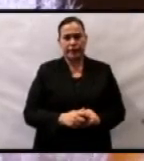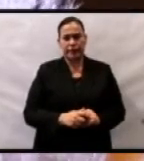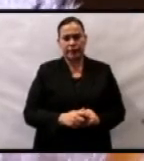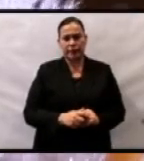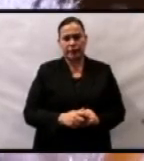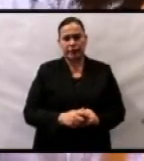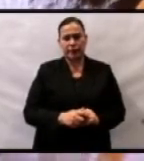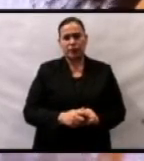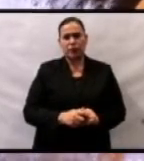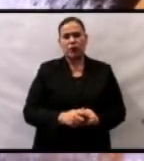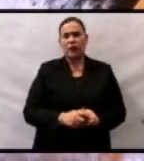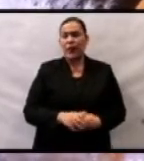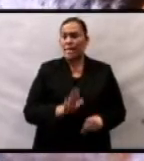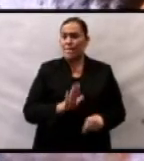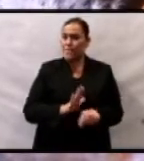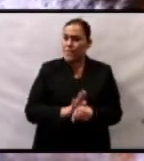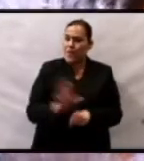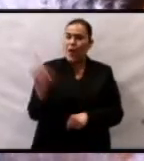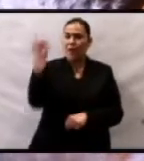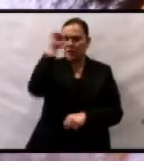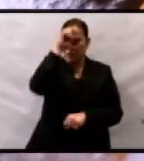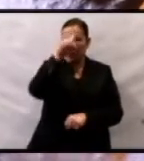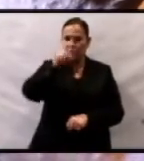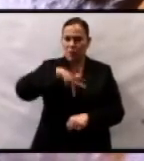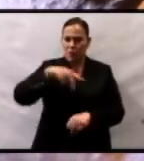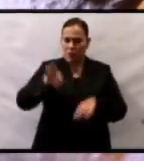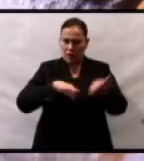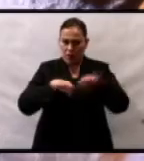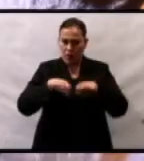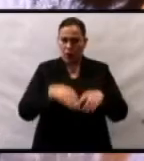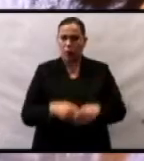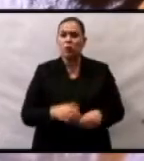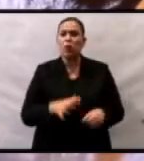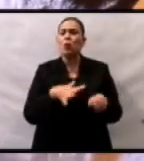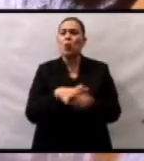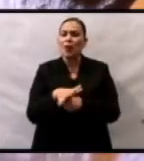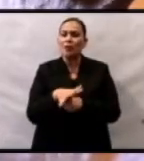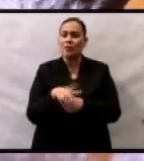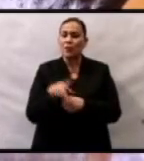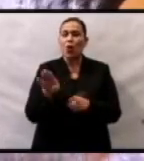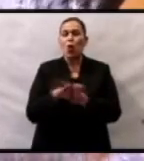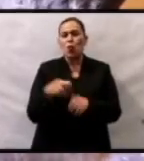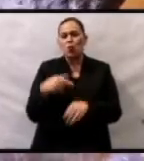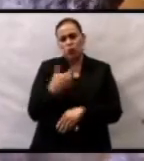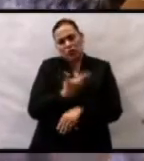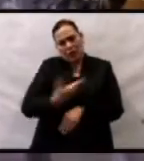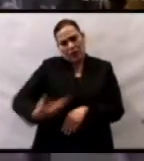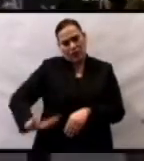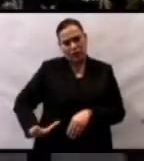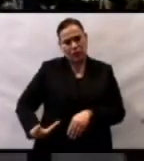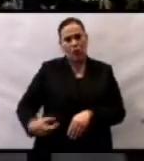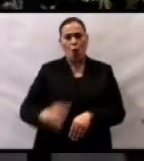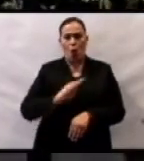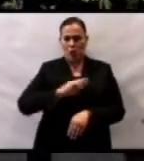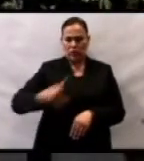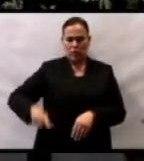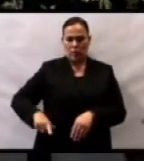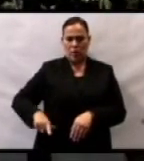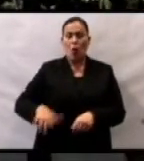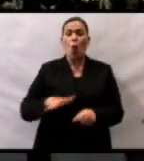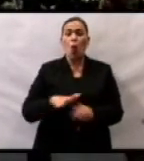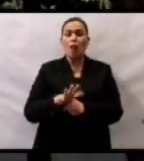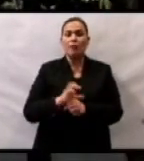La parte más difícil de mi gestión como presidenta municipal fue la